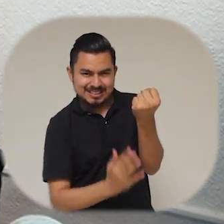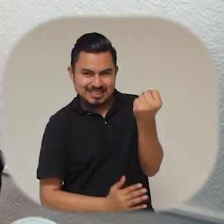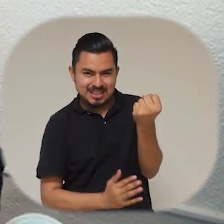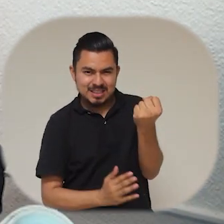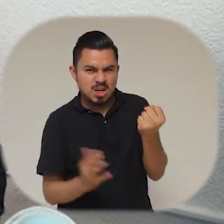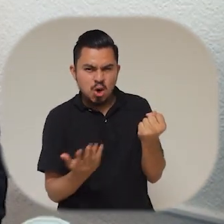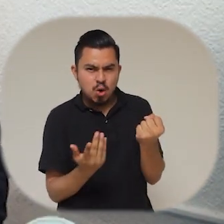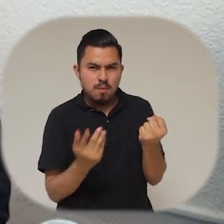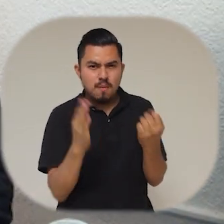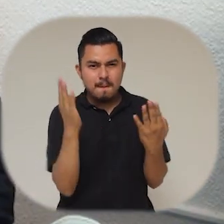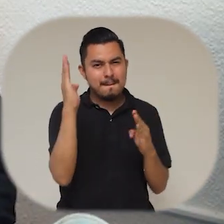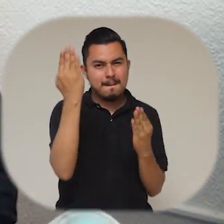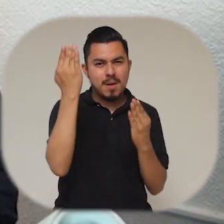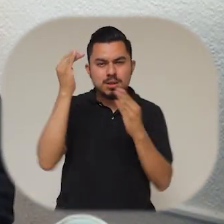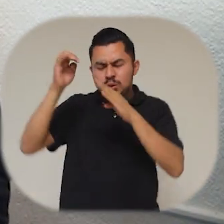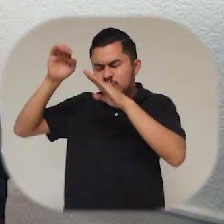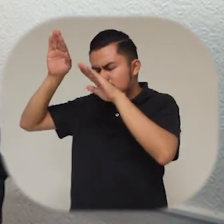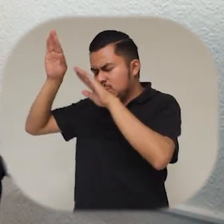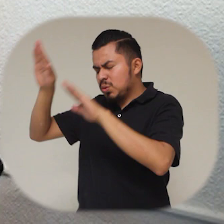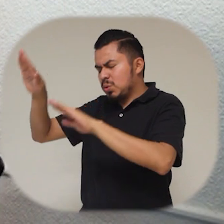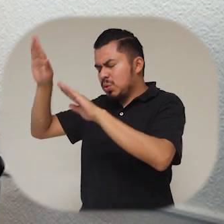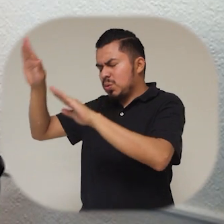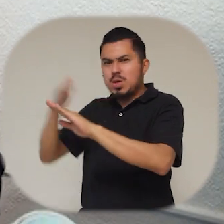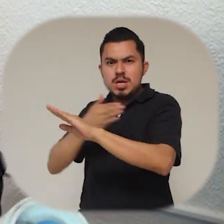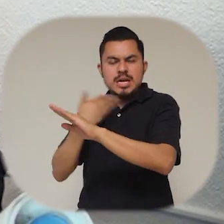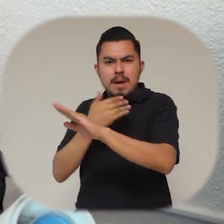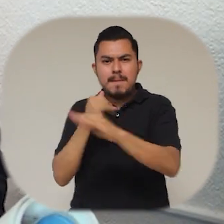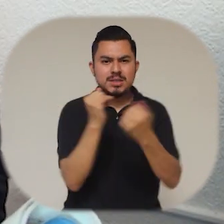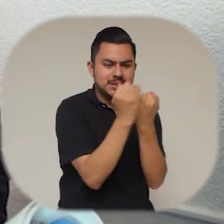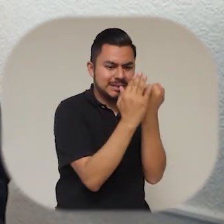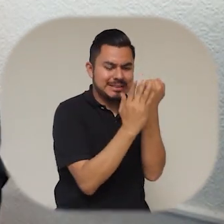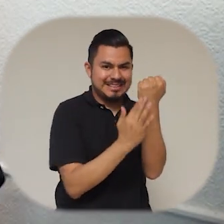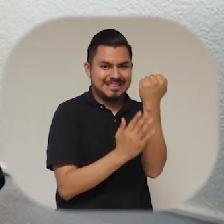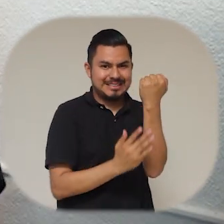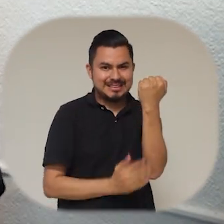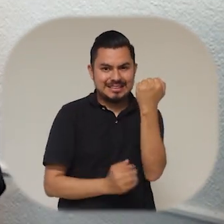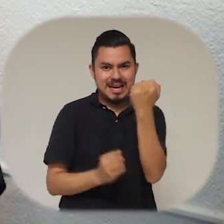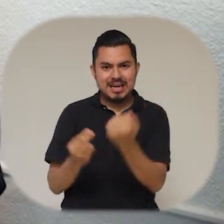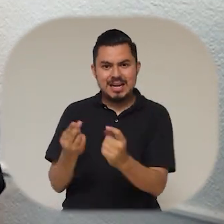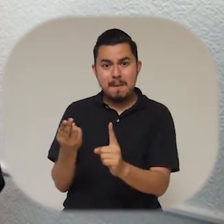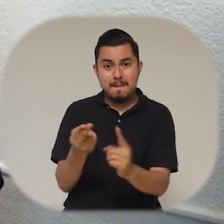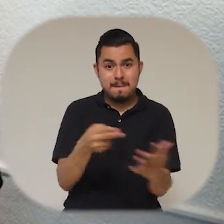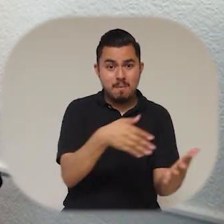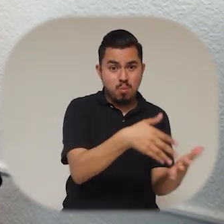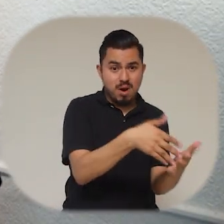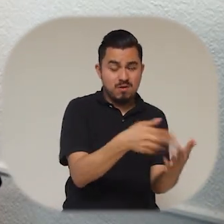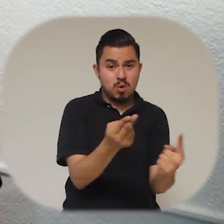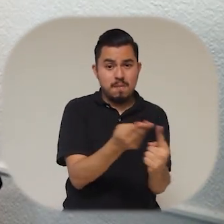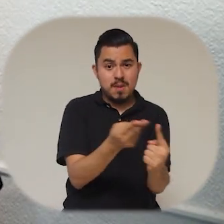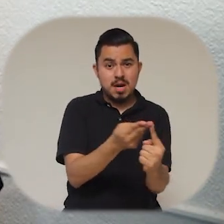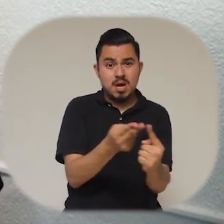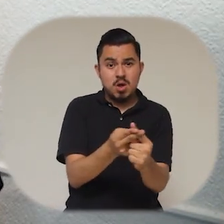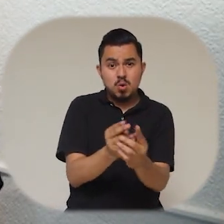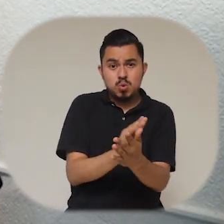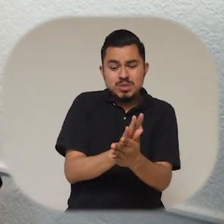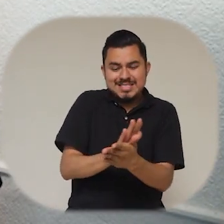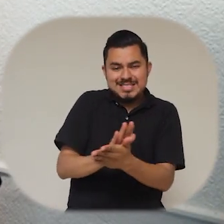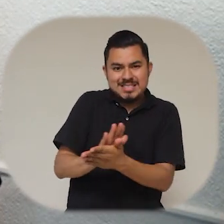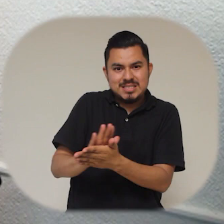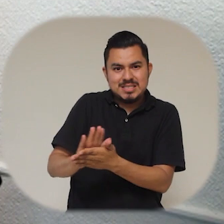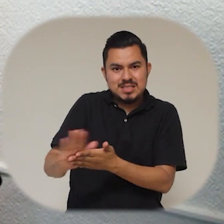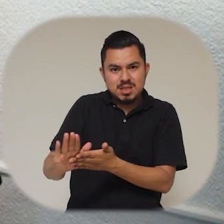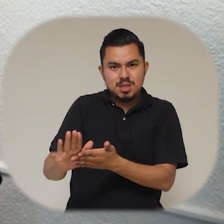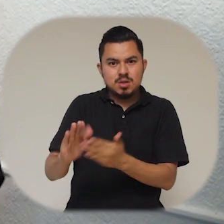pueblo. Eran representantes del pueblo y también eran personas que así servían a Dios. Eran modelo en ese